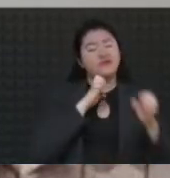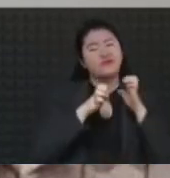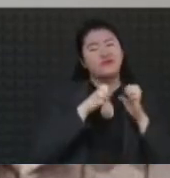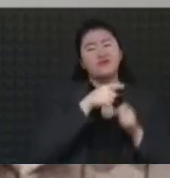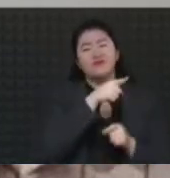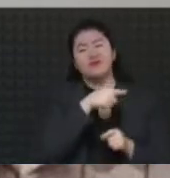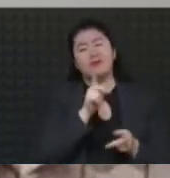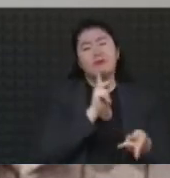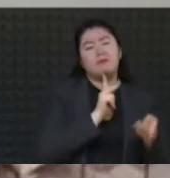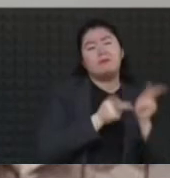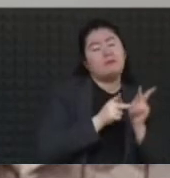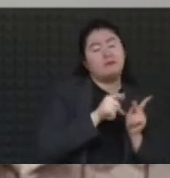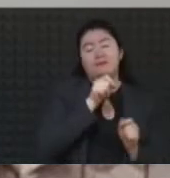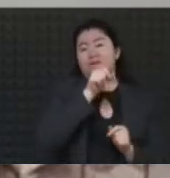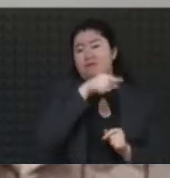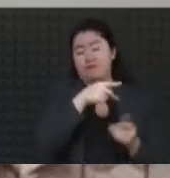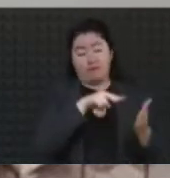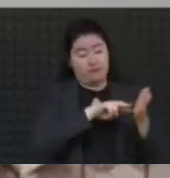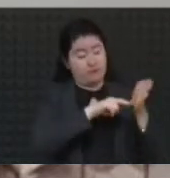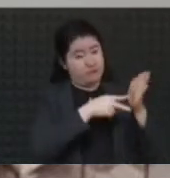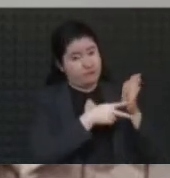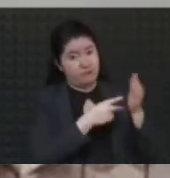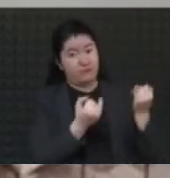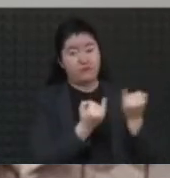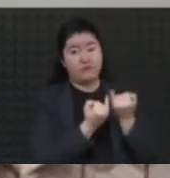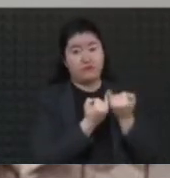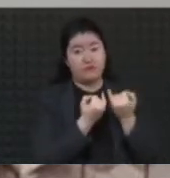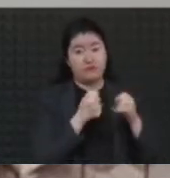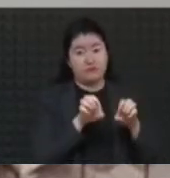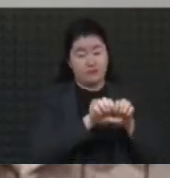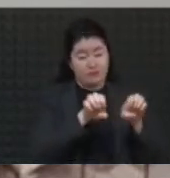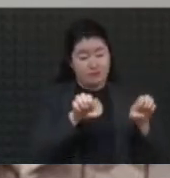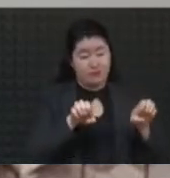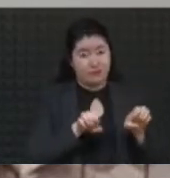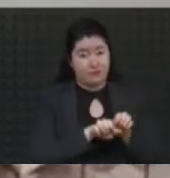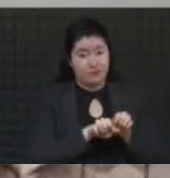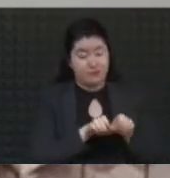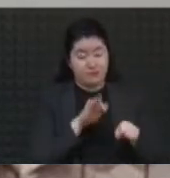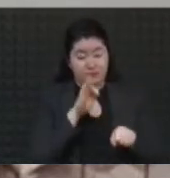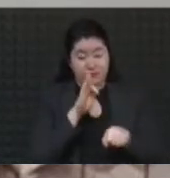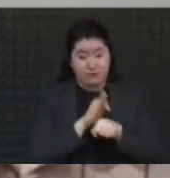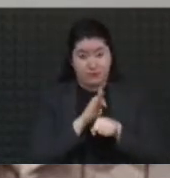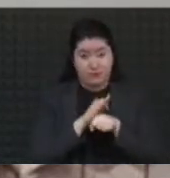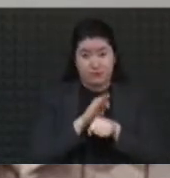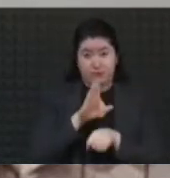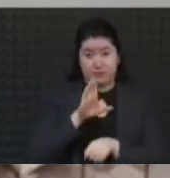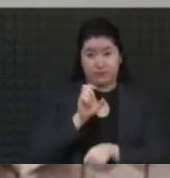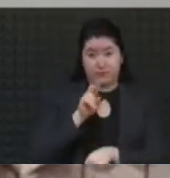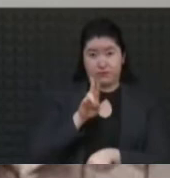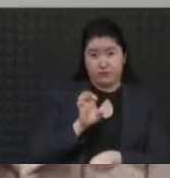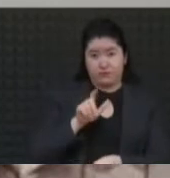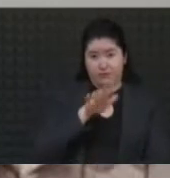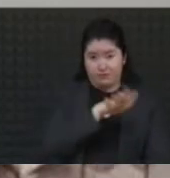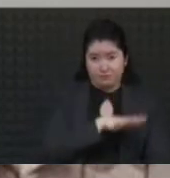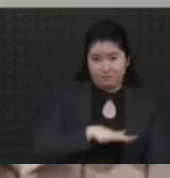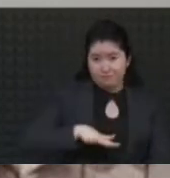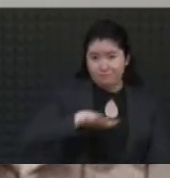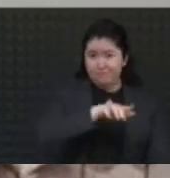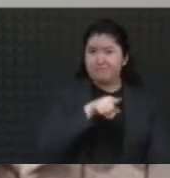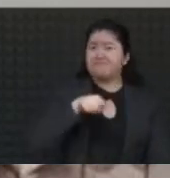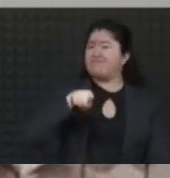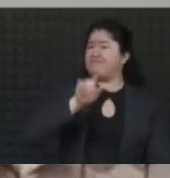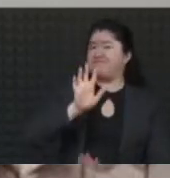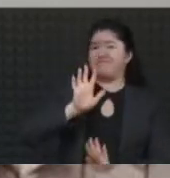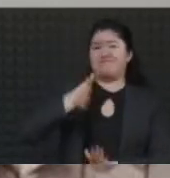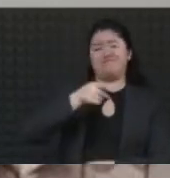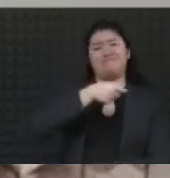de los ingenieros, el equipo principalmente de Protección Civil se ha entrevistado con pues,